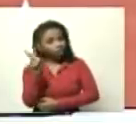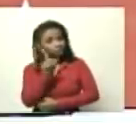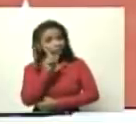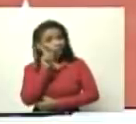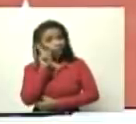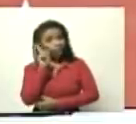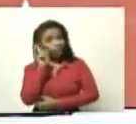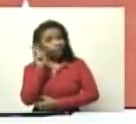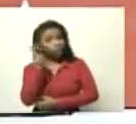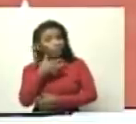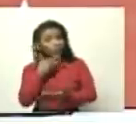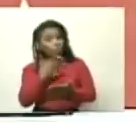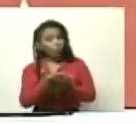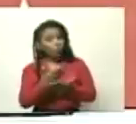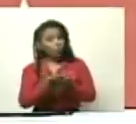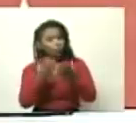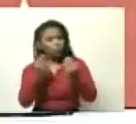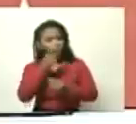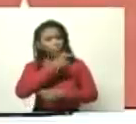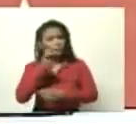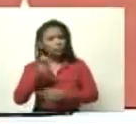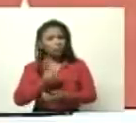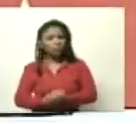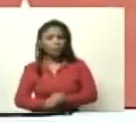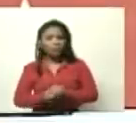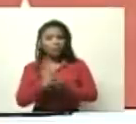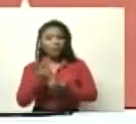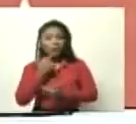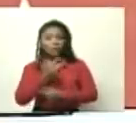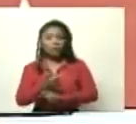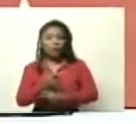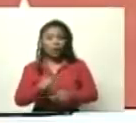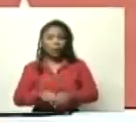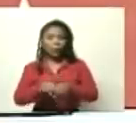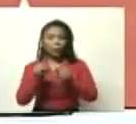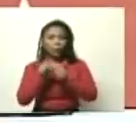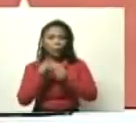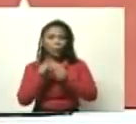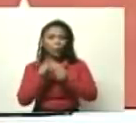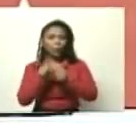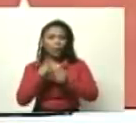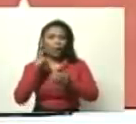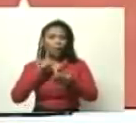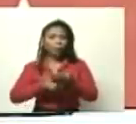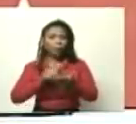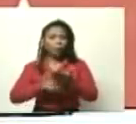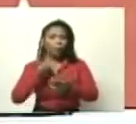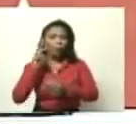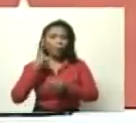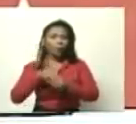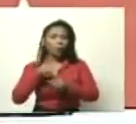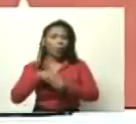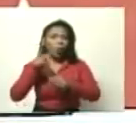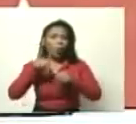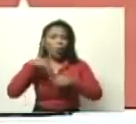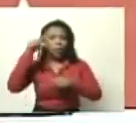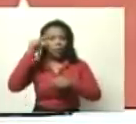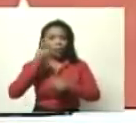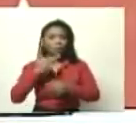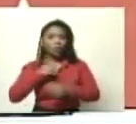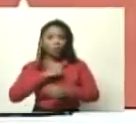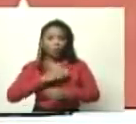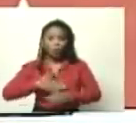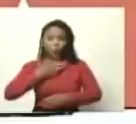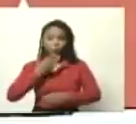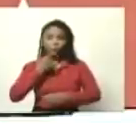aquellas propuestas de mucha gente que decía que había que romper con el rentismo petrolero. Hoy día nosotros